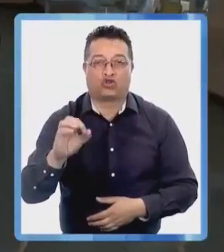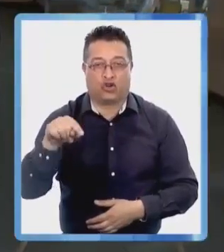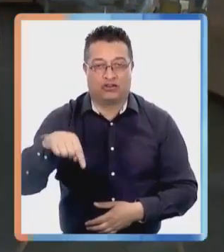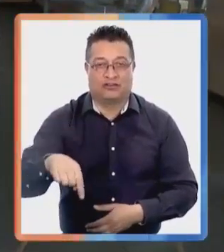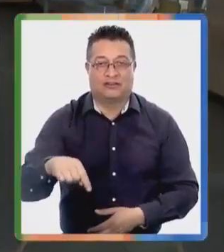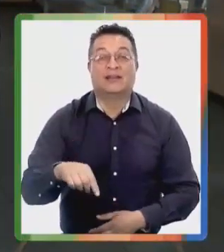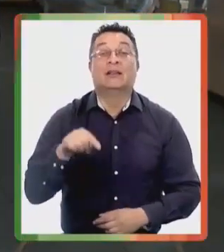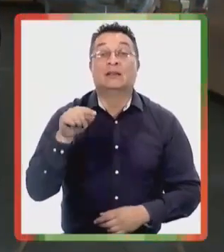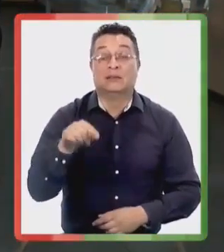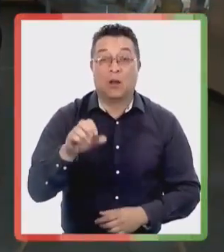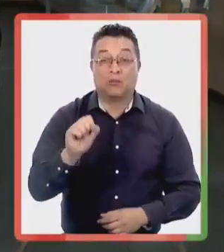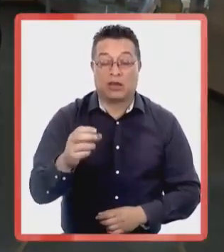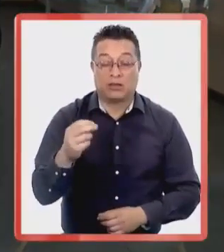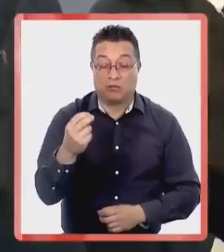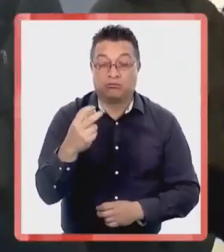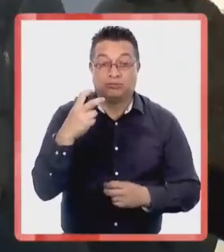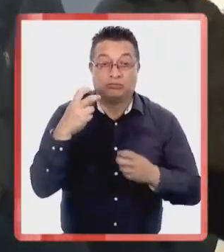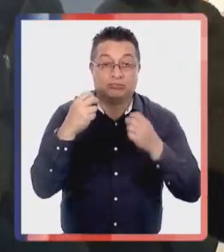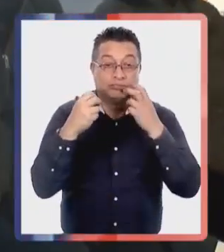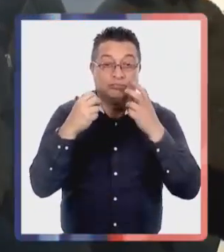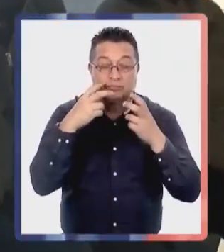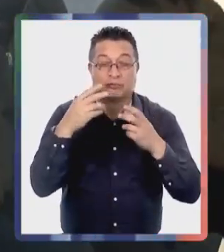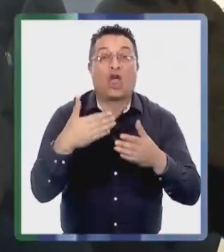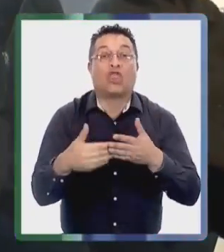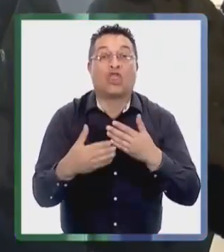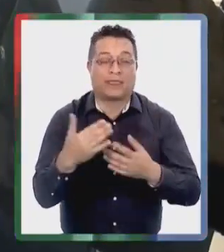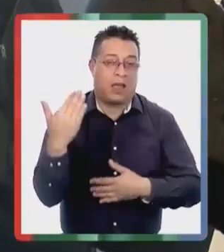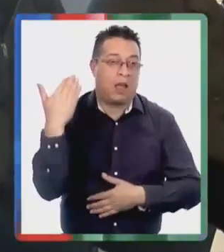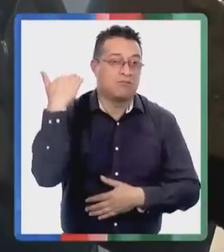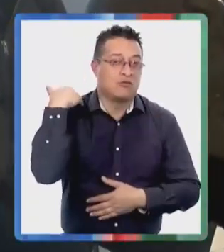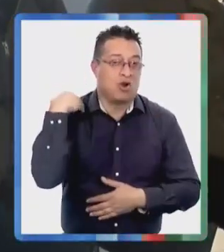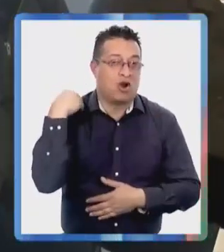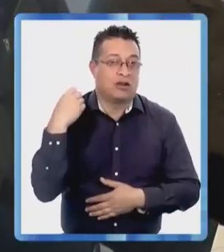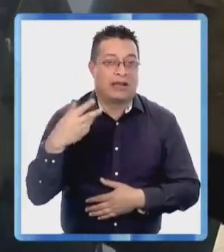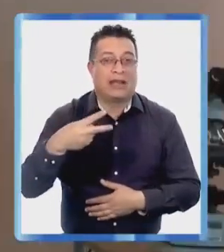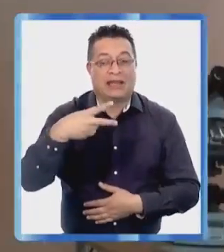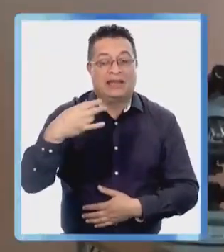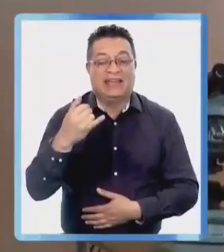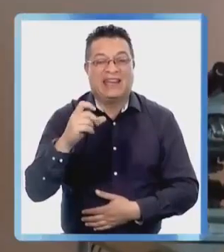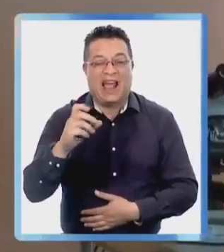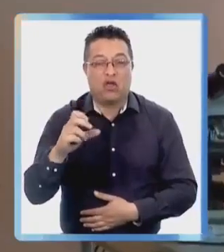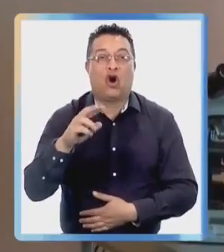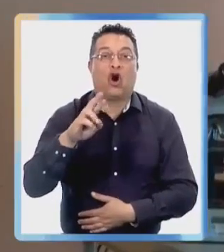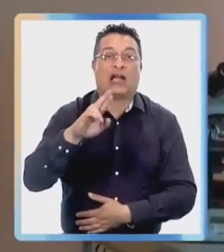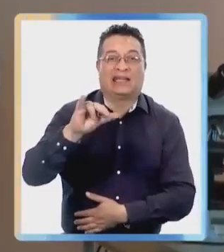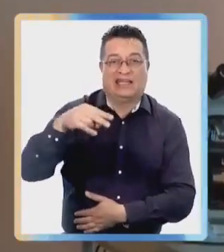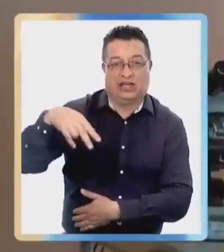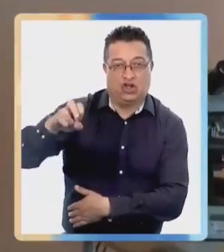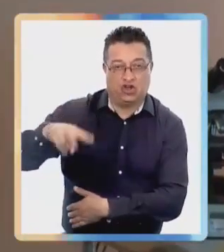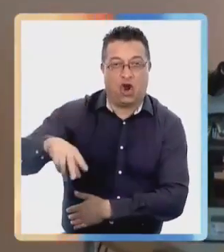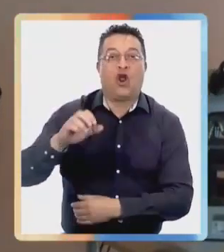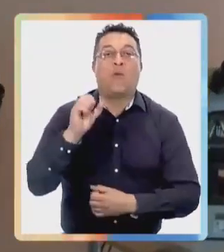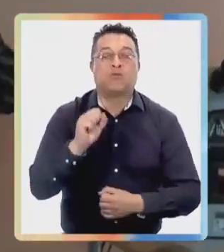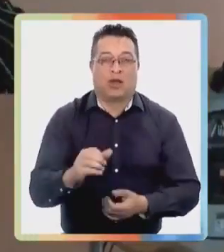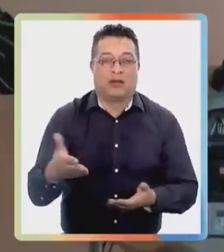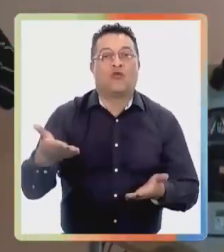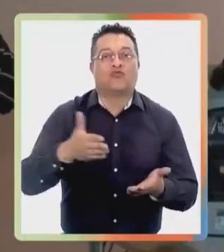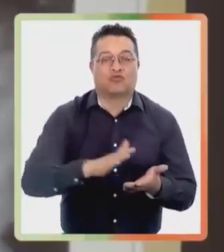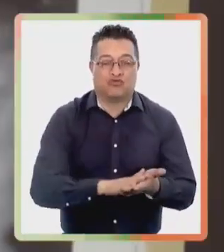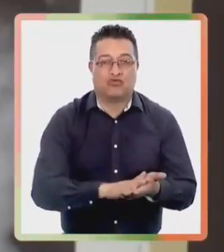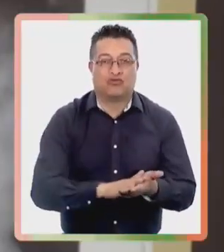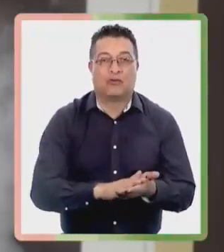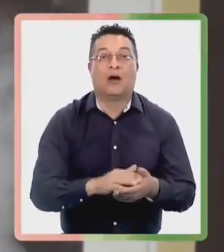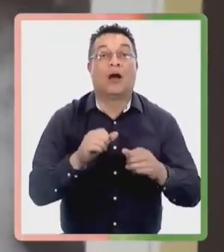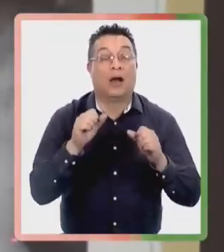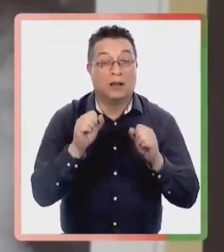Esta enfermedad puede producir quistes que se alojan principalmente en los pulmones, hígados o riñones y que pueden causar la